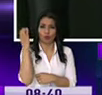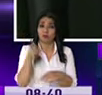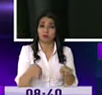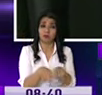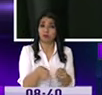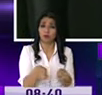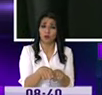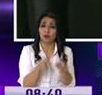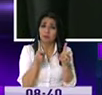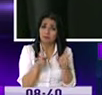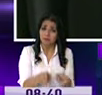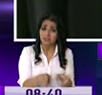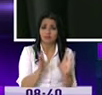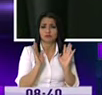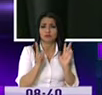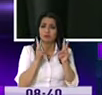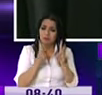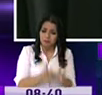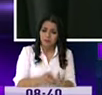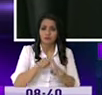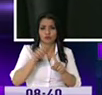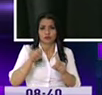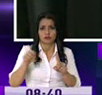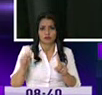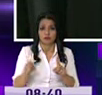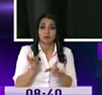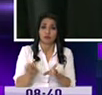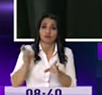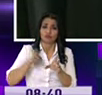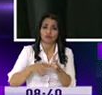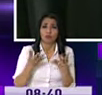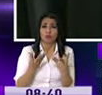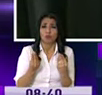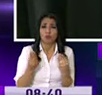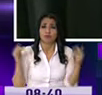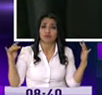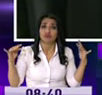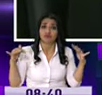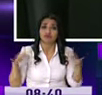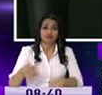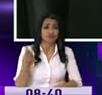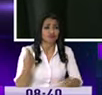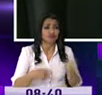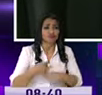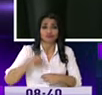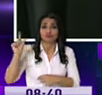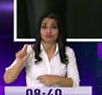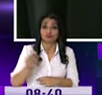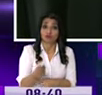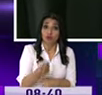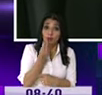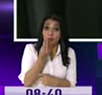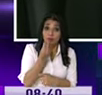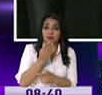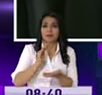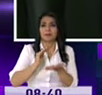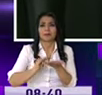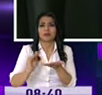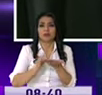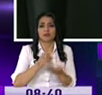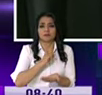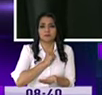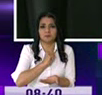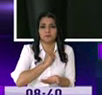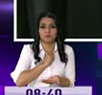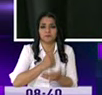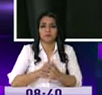el mismo sistema. Y uno cuando llega, hay una cantidad de ofertas, no solo gastronómica, sino